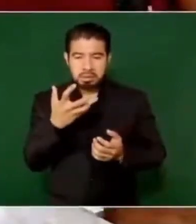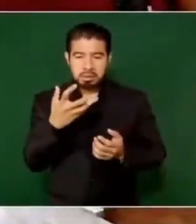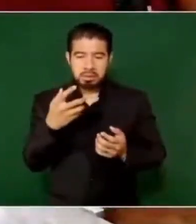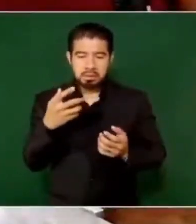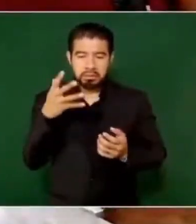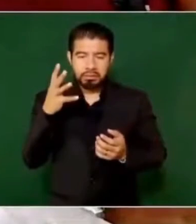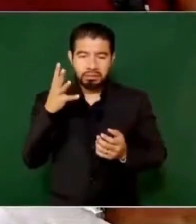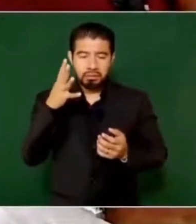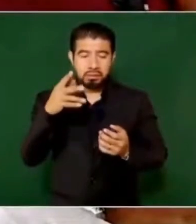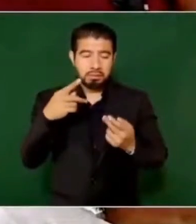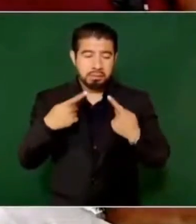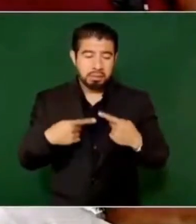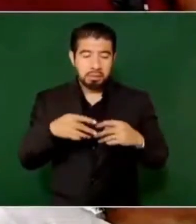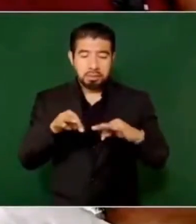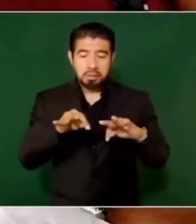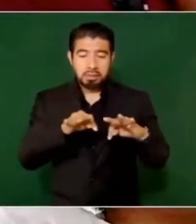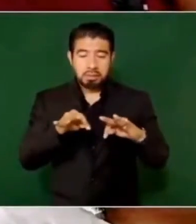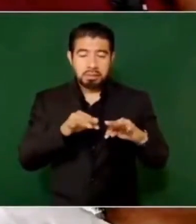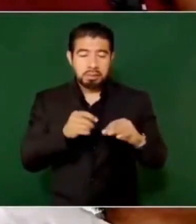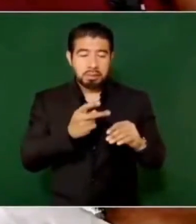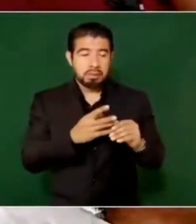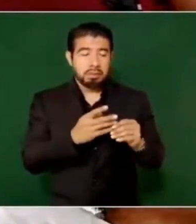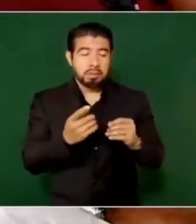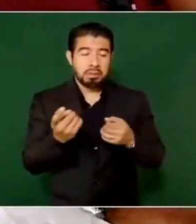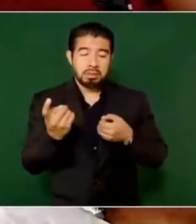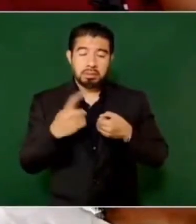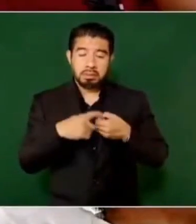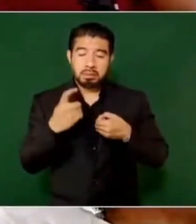futuro, casi están contratando